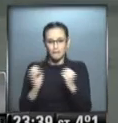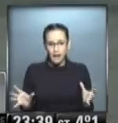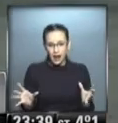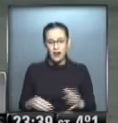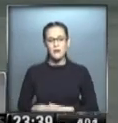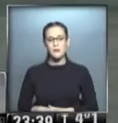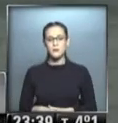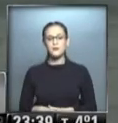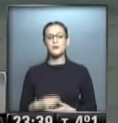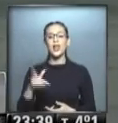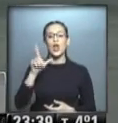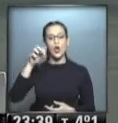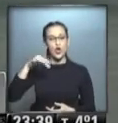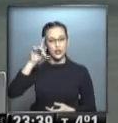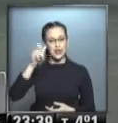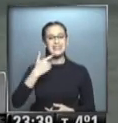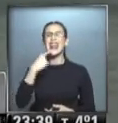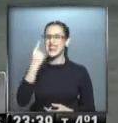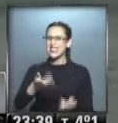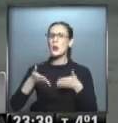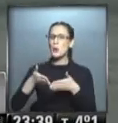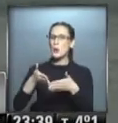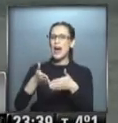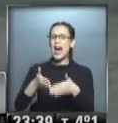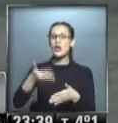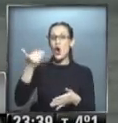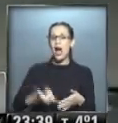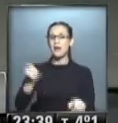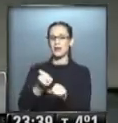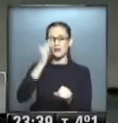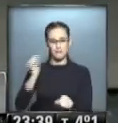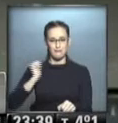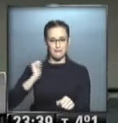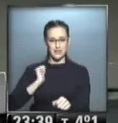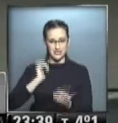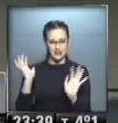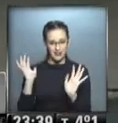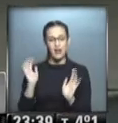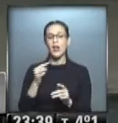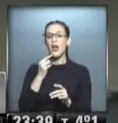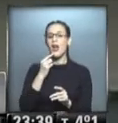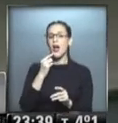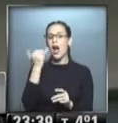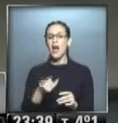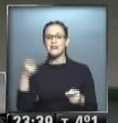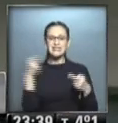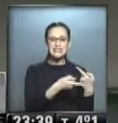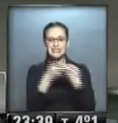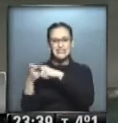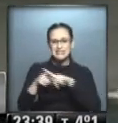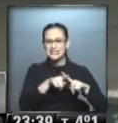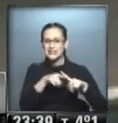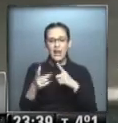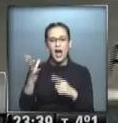Gibraltar. Si bien Londres aclaró que el barco participará de ejercicios militares de rutina, el envío se produce en medio de acusaciones de las